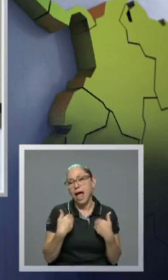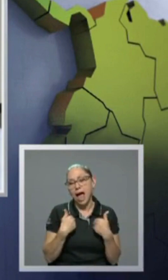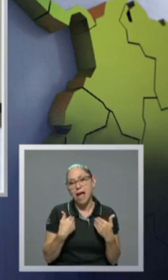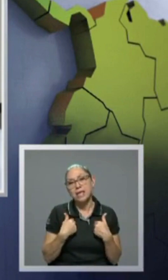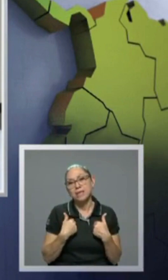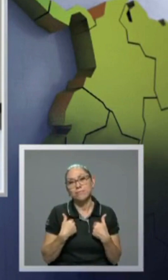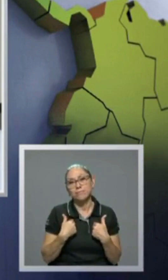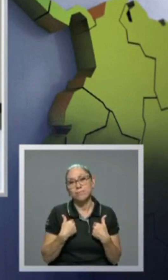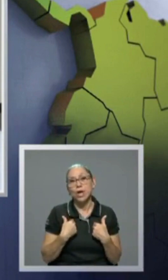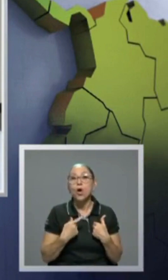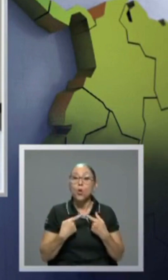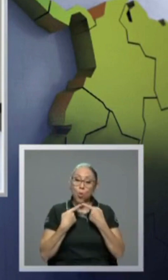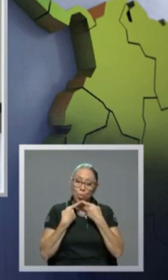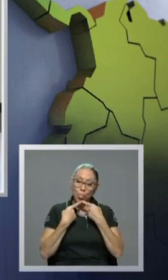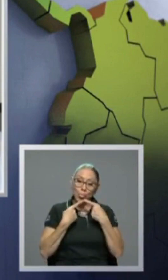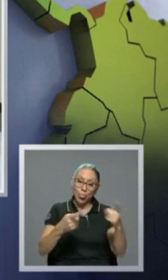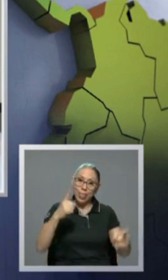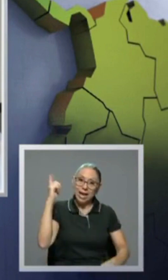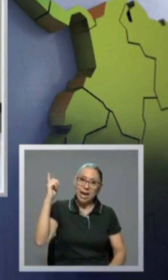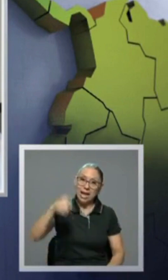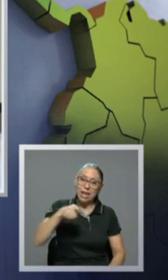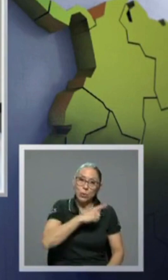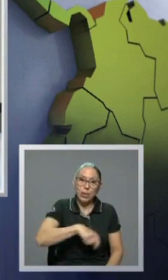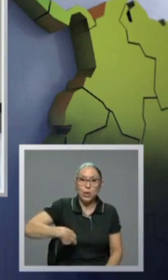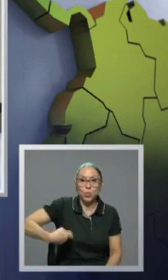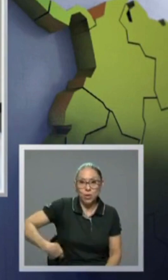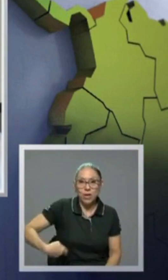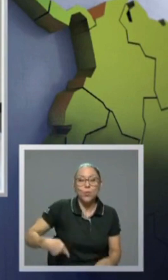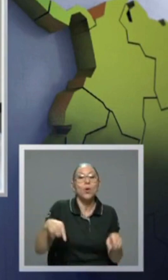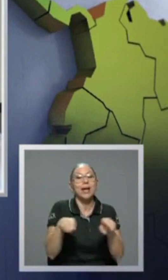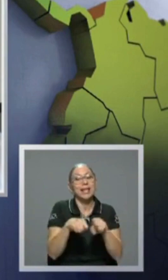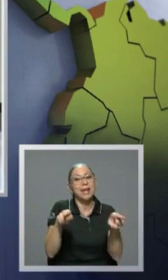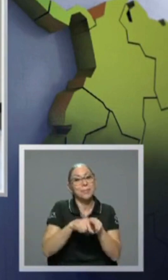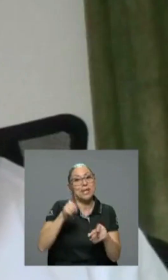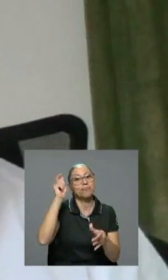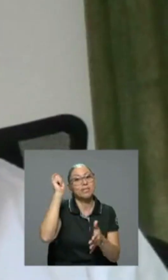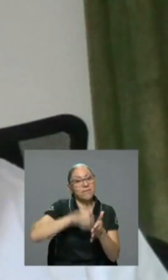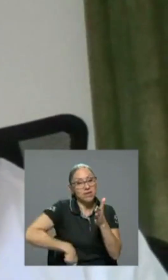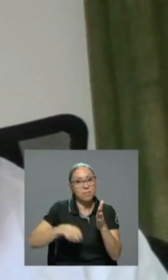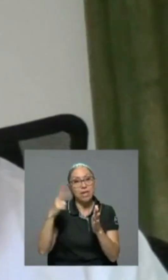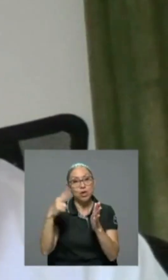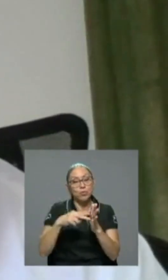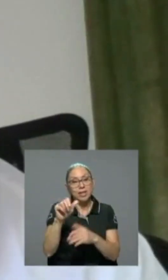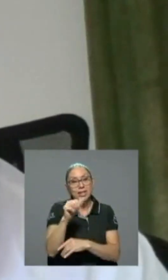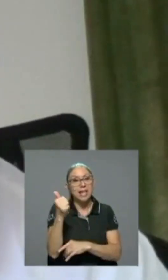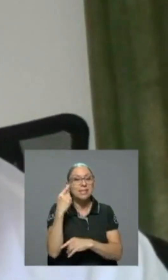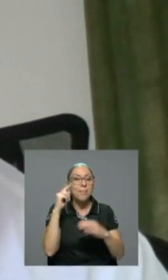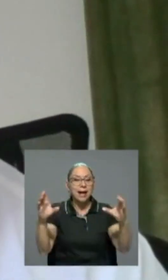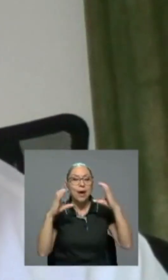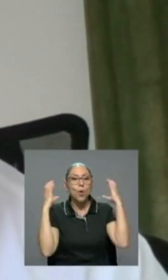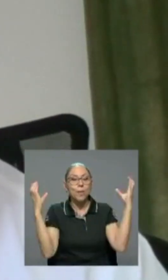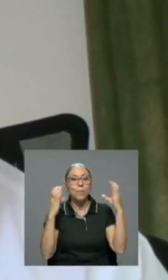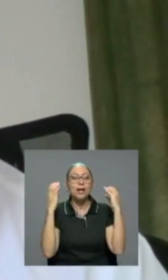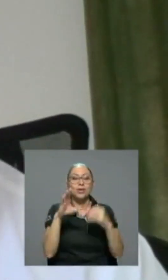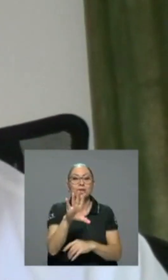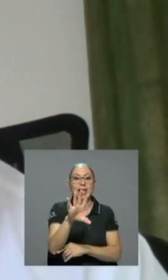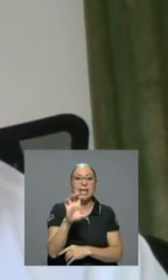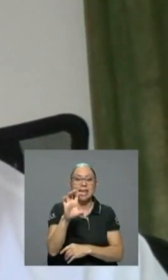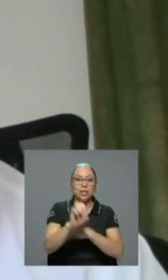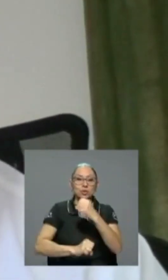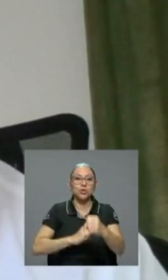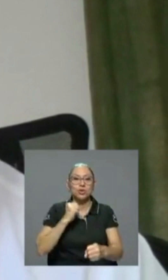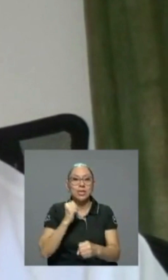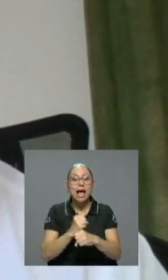hay un decreto ejecutivo también que se firma en 2010 para la conmemoración del 5º centenario de